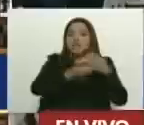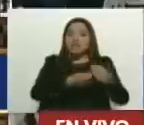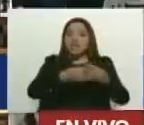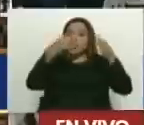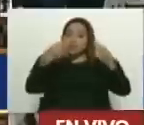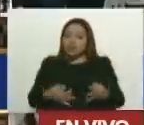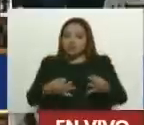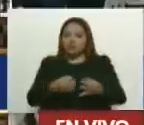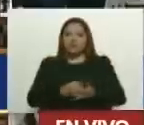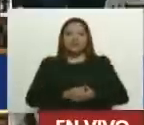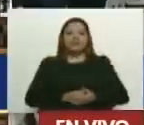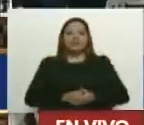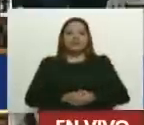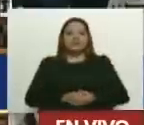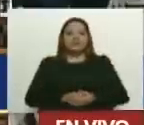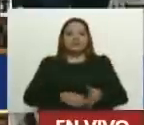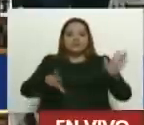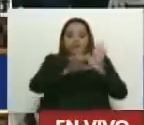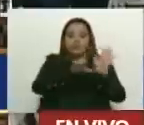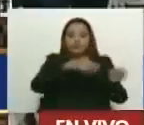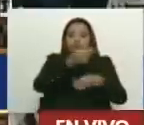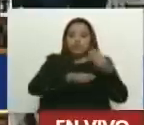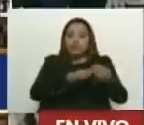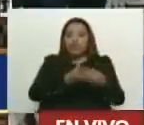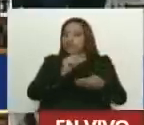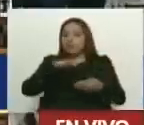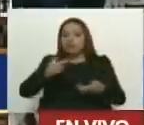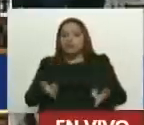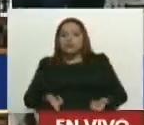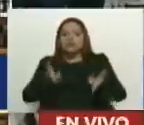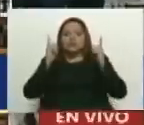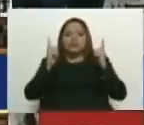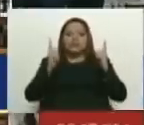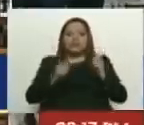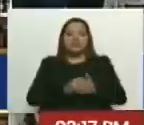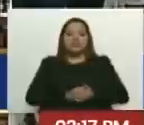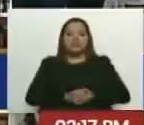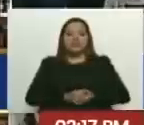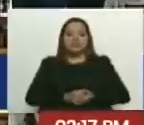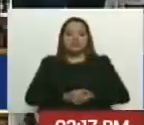cumplan. Las leyes se hacen, no podemos permitir que queden en letra muerta.